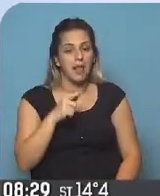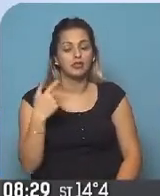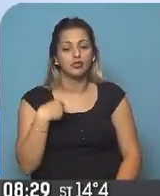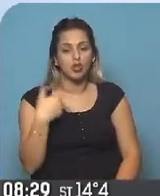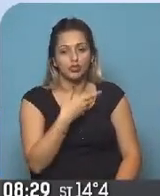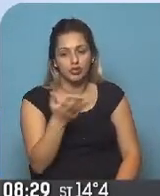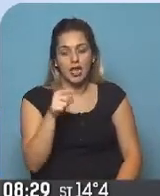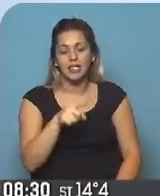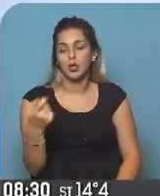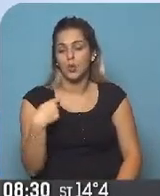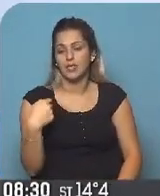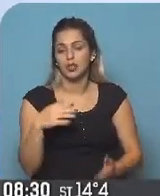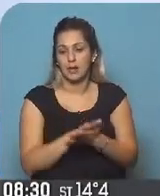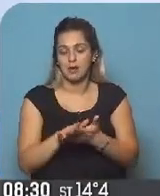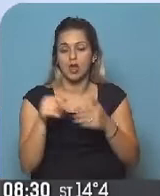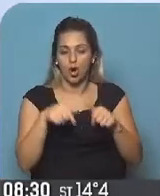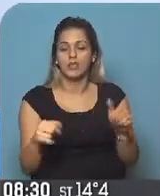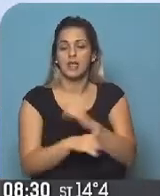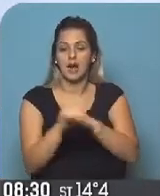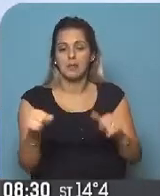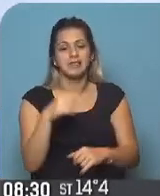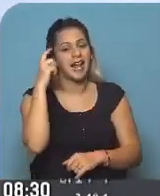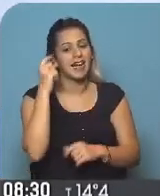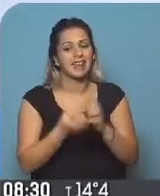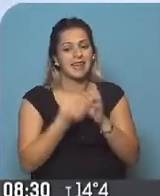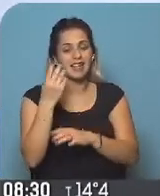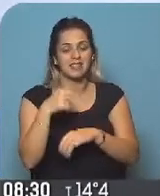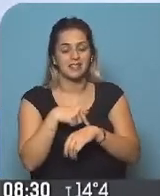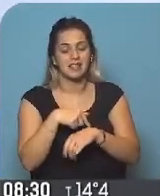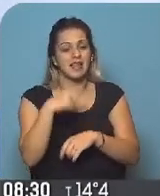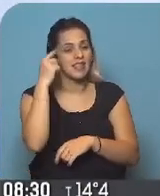anunciar en el día de hoy a partir de las 10:30 de la mañana.